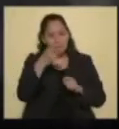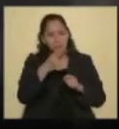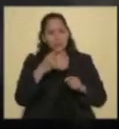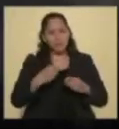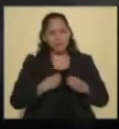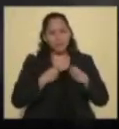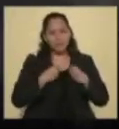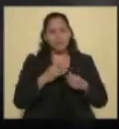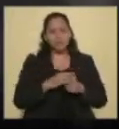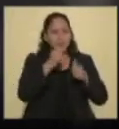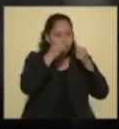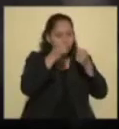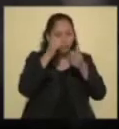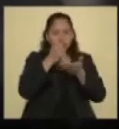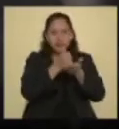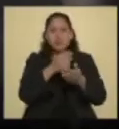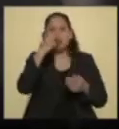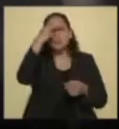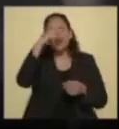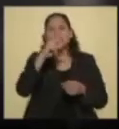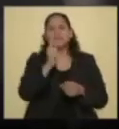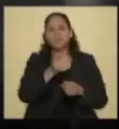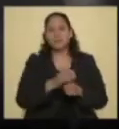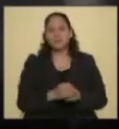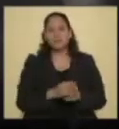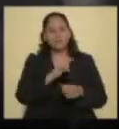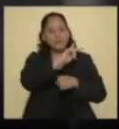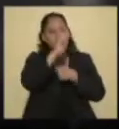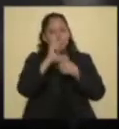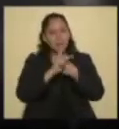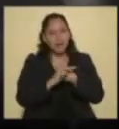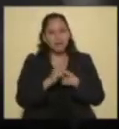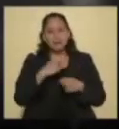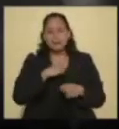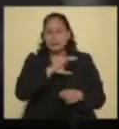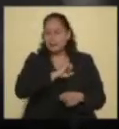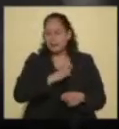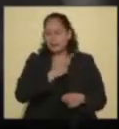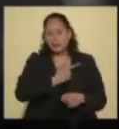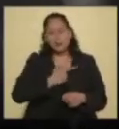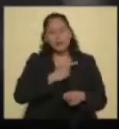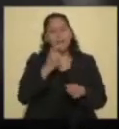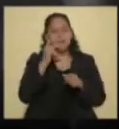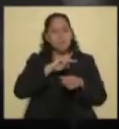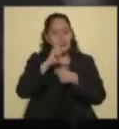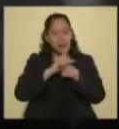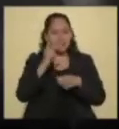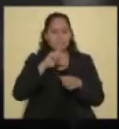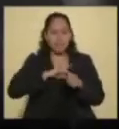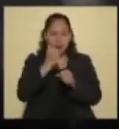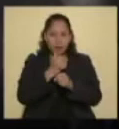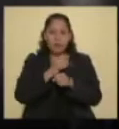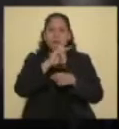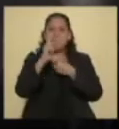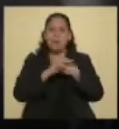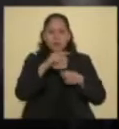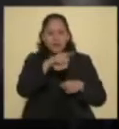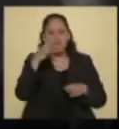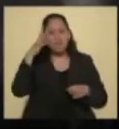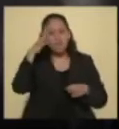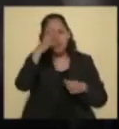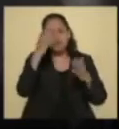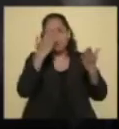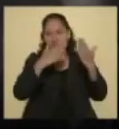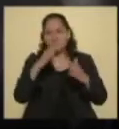servir. Y por último, México. El país que adoro, el país de mis abuelos, el país que tiene el gran futuro, que